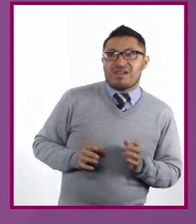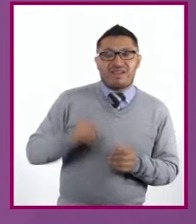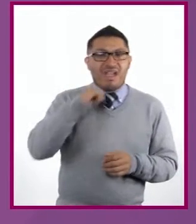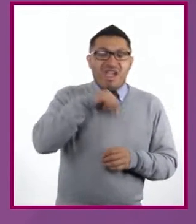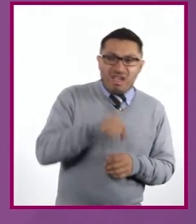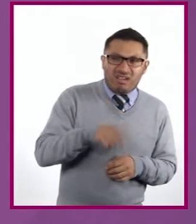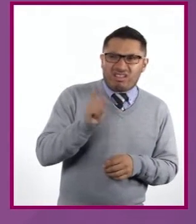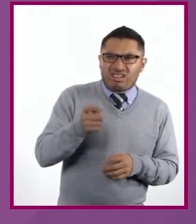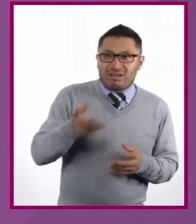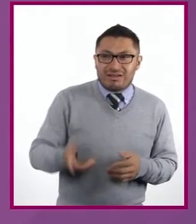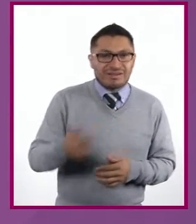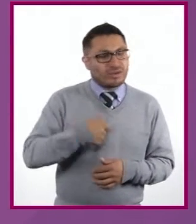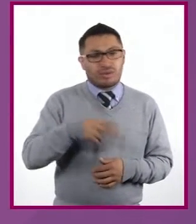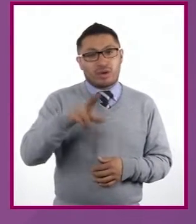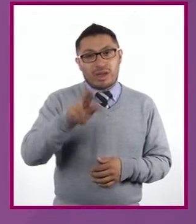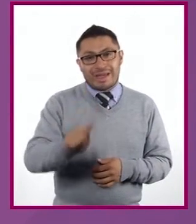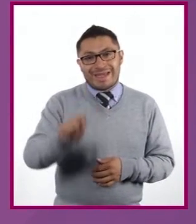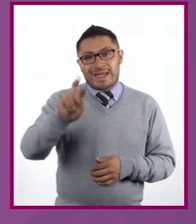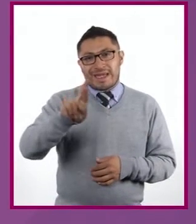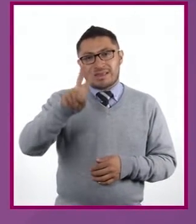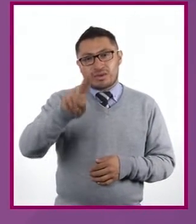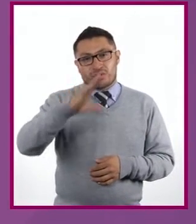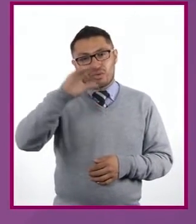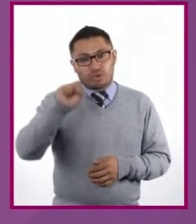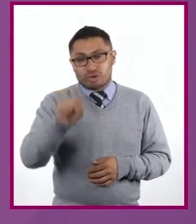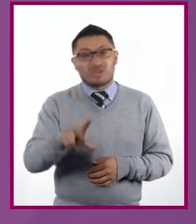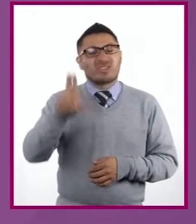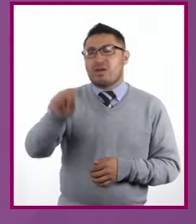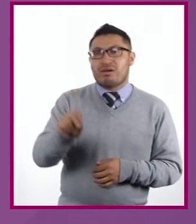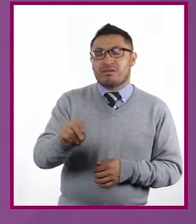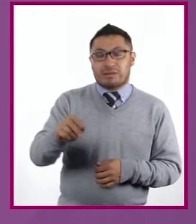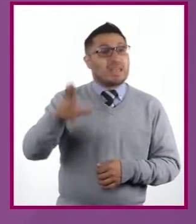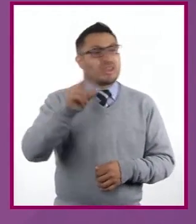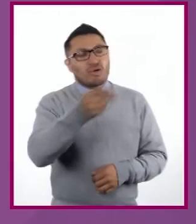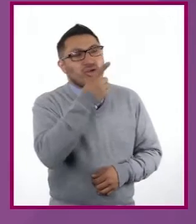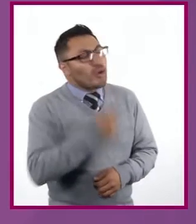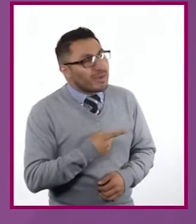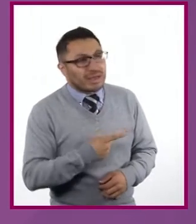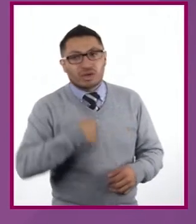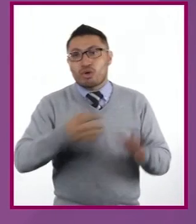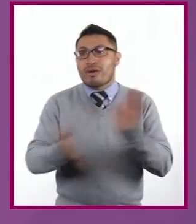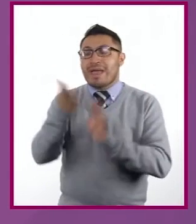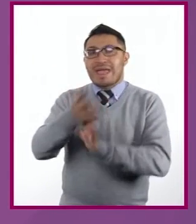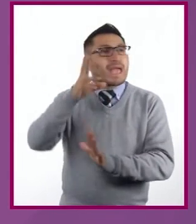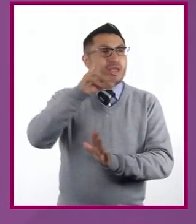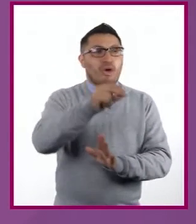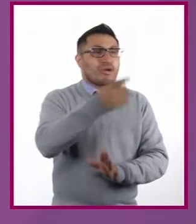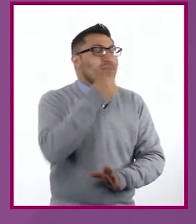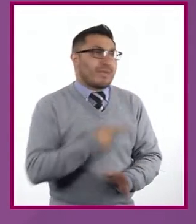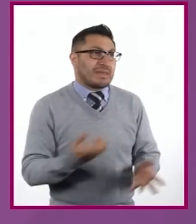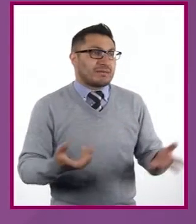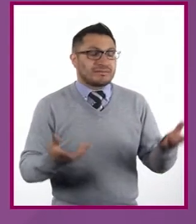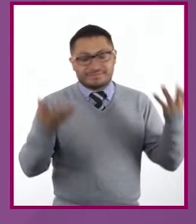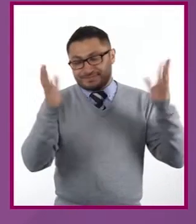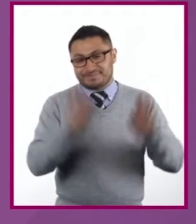trucos. Yo no hago trucos. Construyo... No me digas. No me arruines el truco.